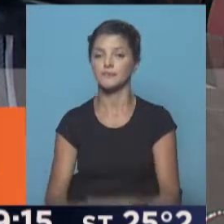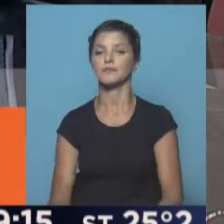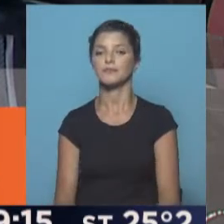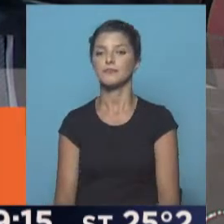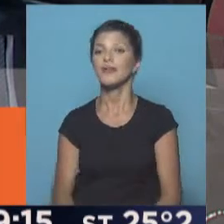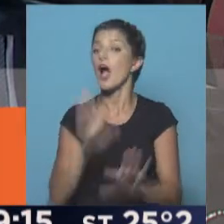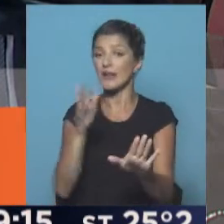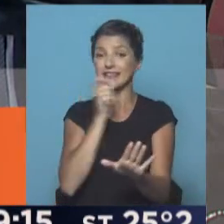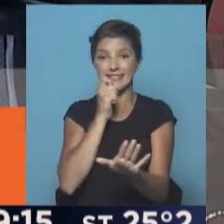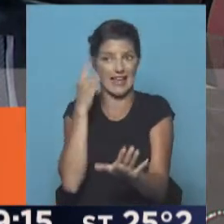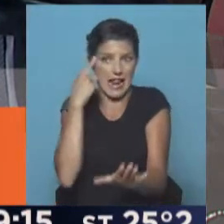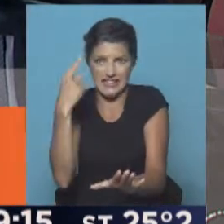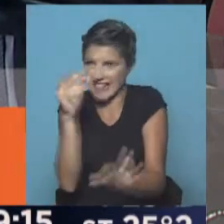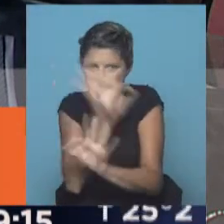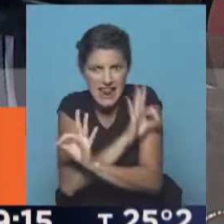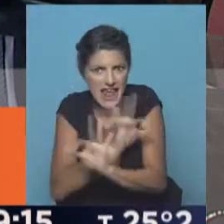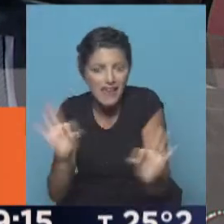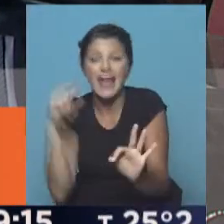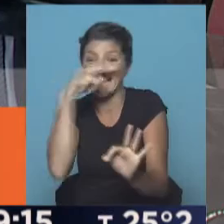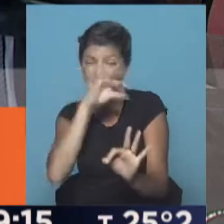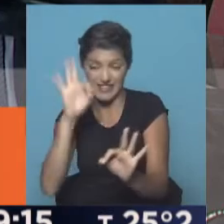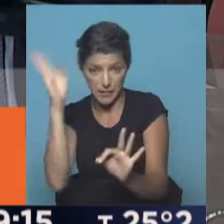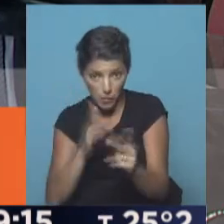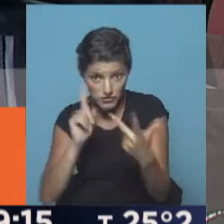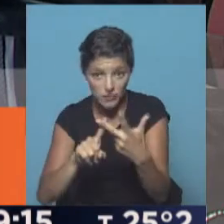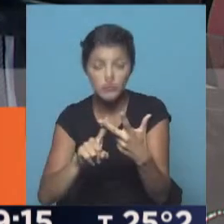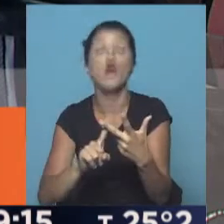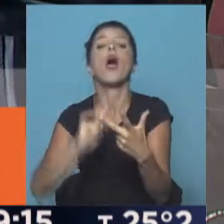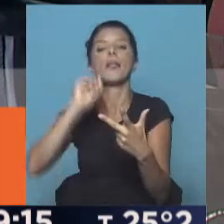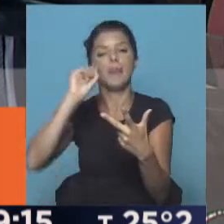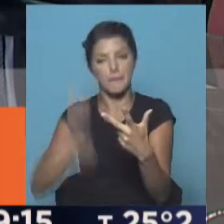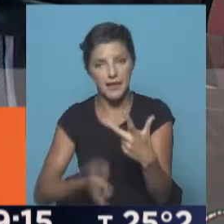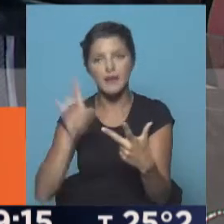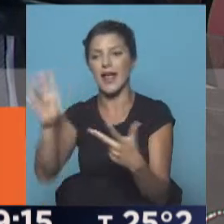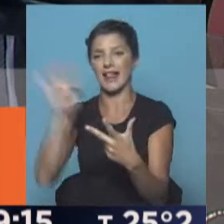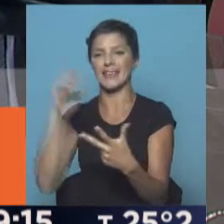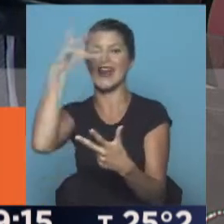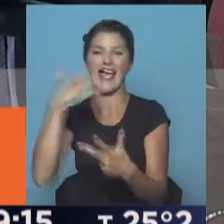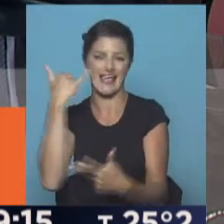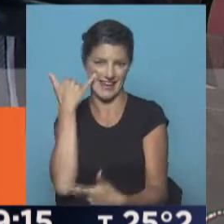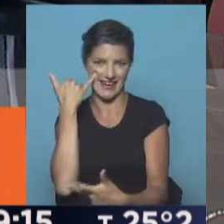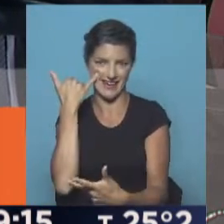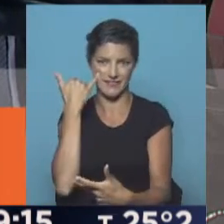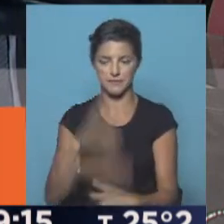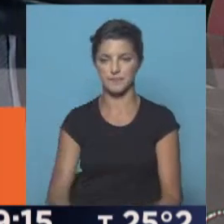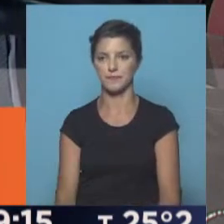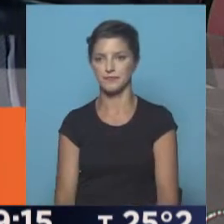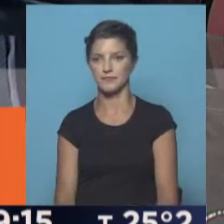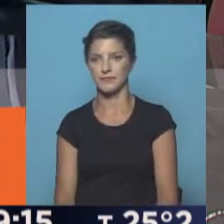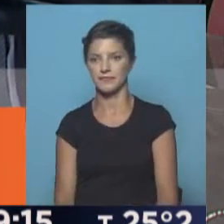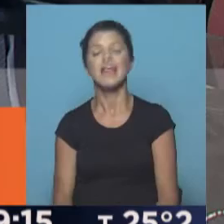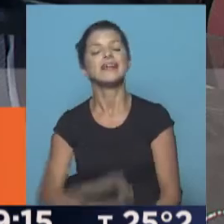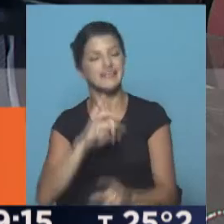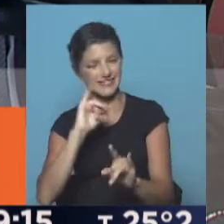que no tienen ninguna religión, casi el 70% de los que no tienen ninguna religión también optaron por Hillary. O sea, hay un corte muy marcado, ¿no es casi cierto? en igual